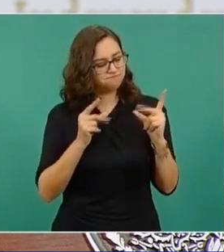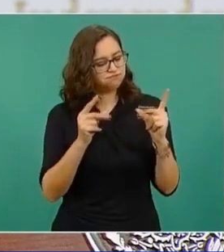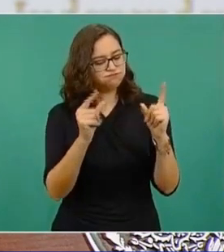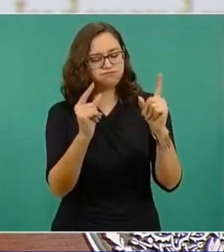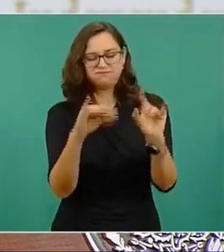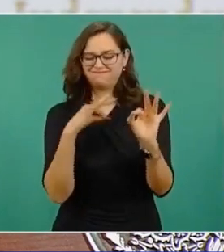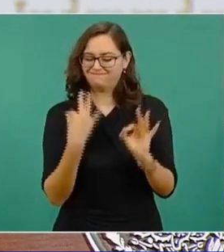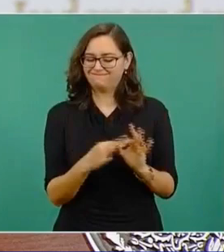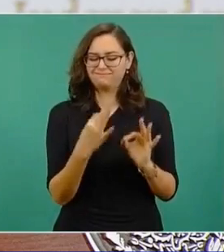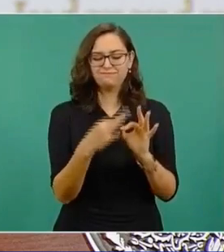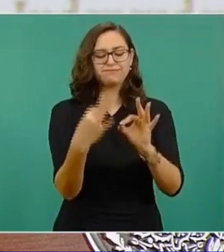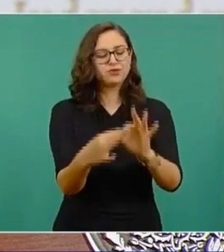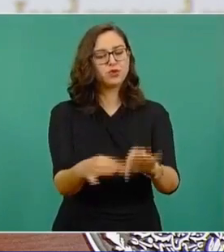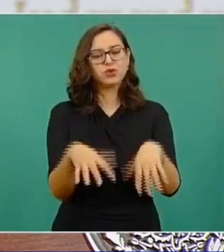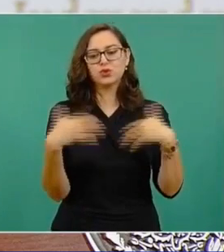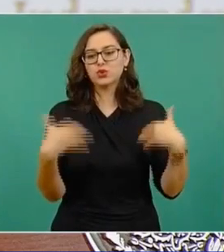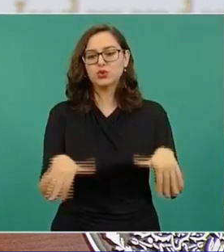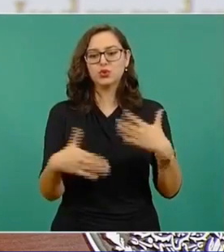Ayudaron mucho.